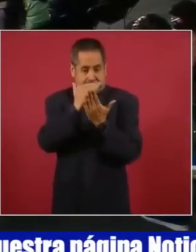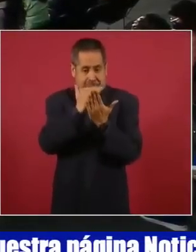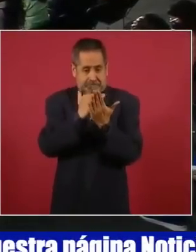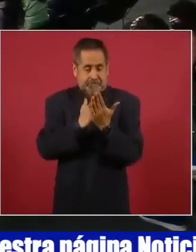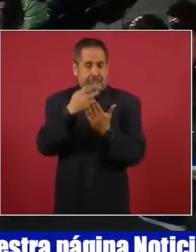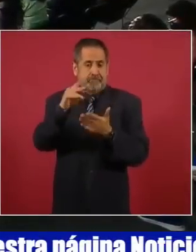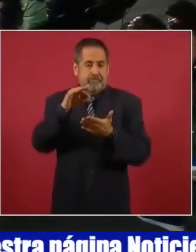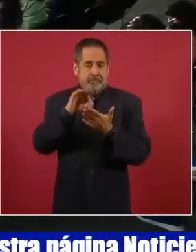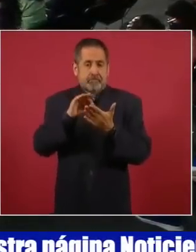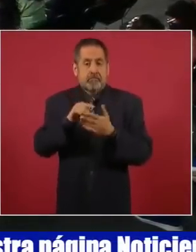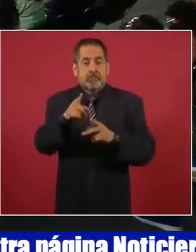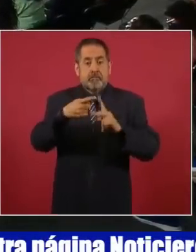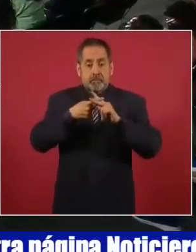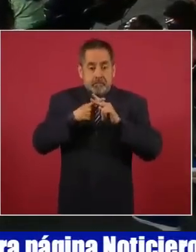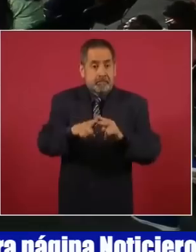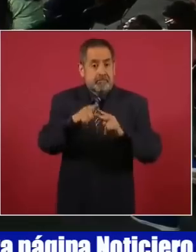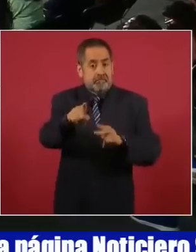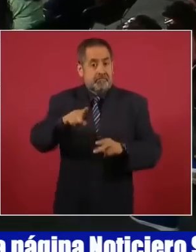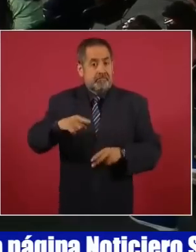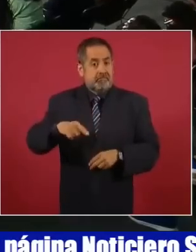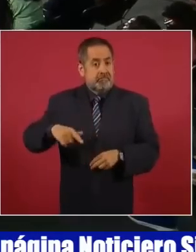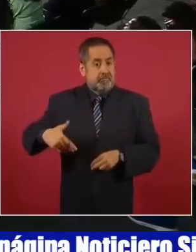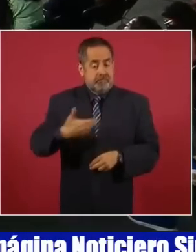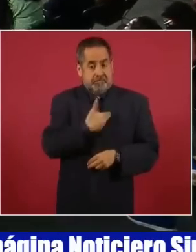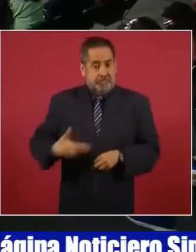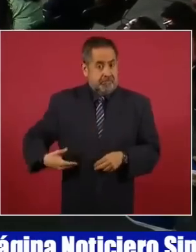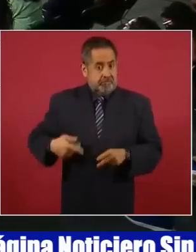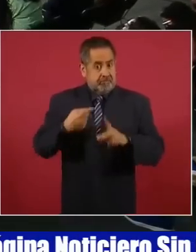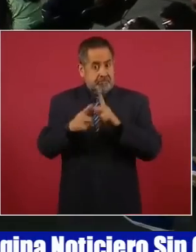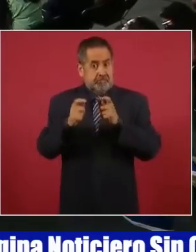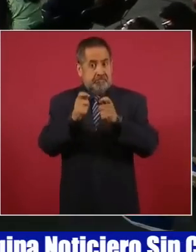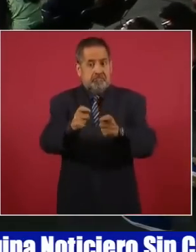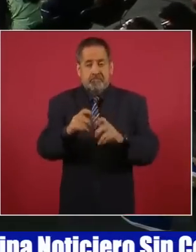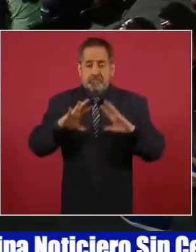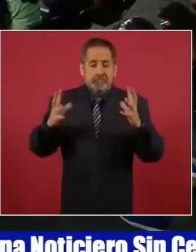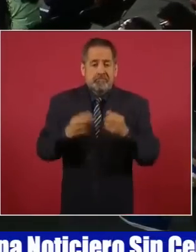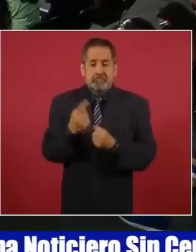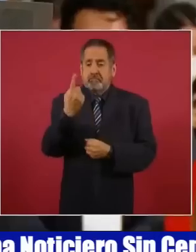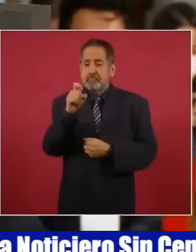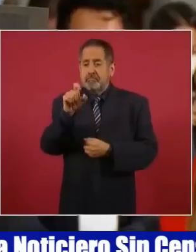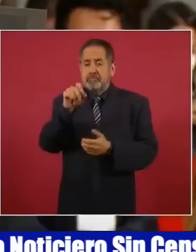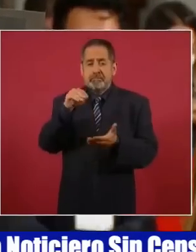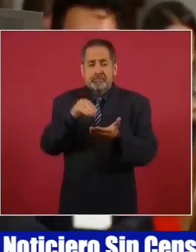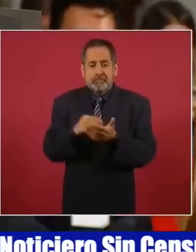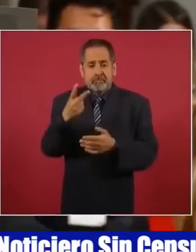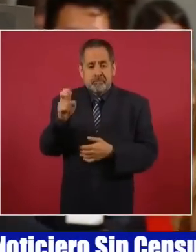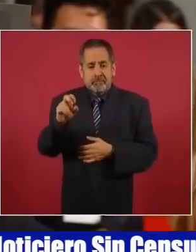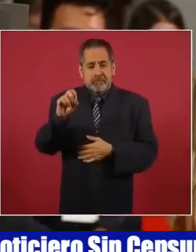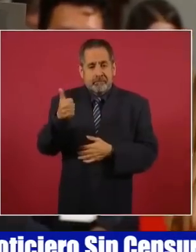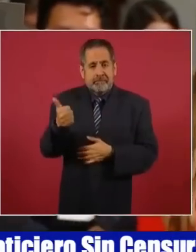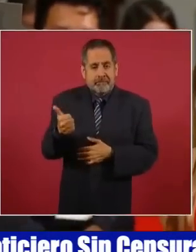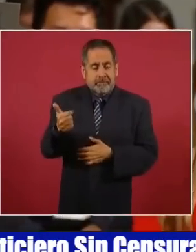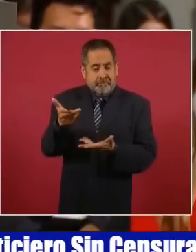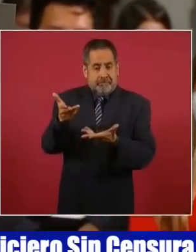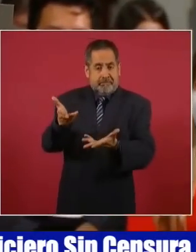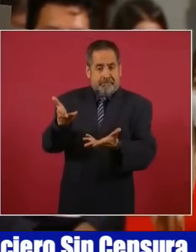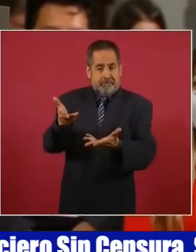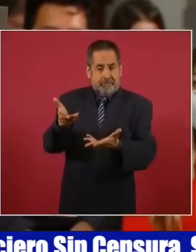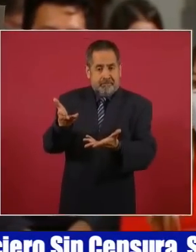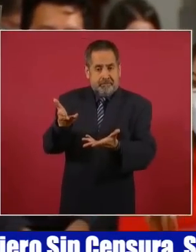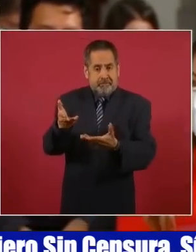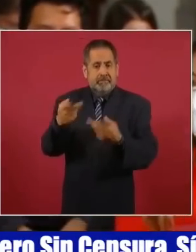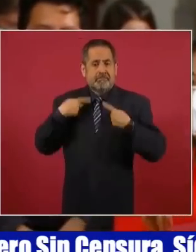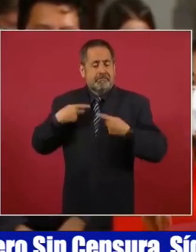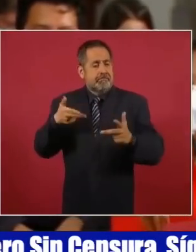esa información con todo el rigor periodístico, declaró la guerra al narcotráfico, según él, ¿no? Claro, según él, hay que decir